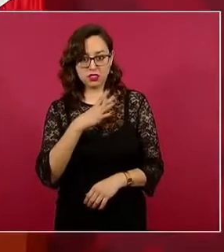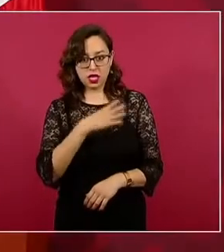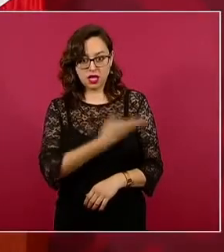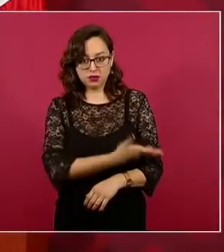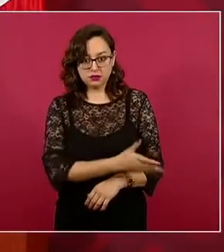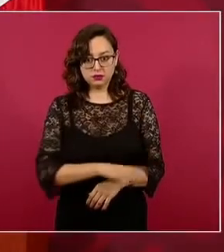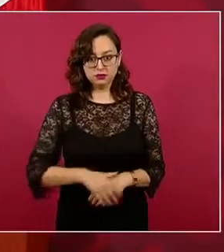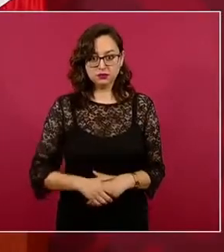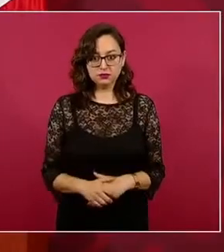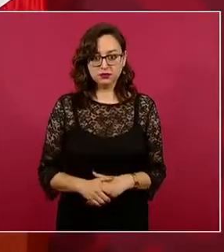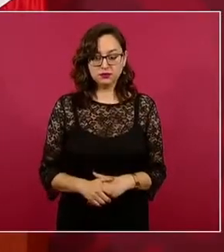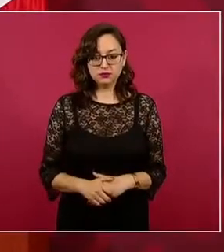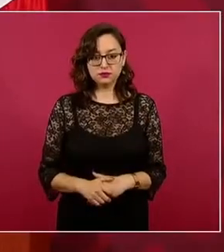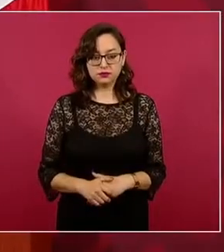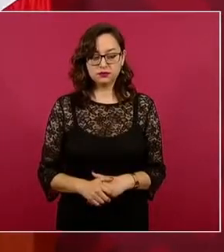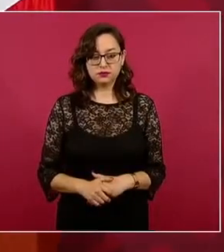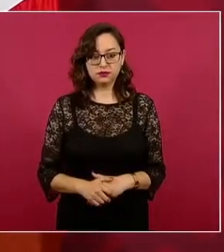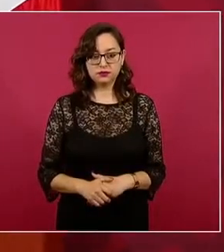Bueno.